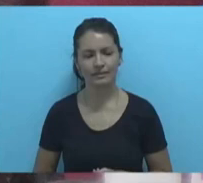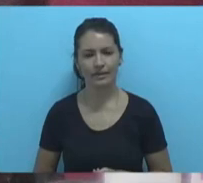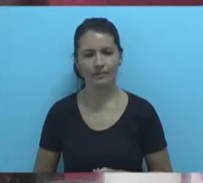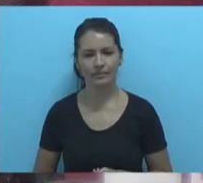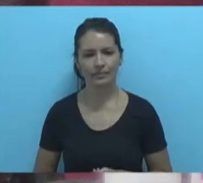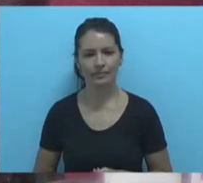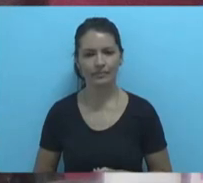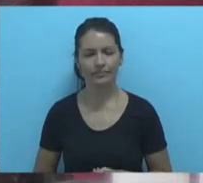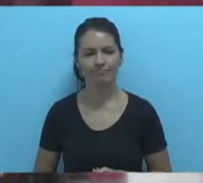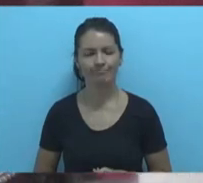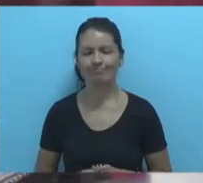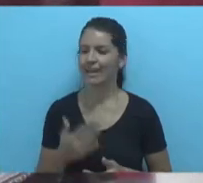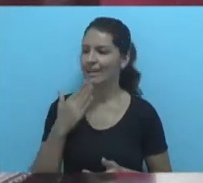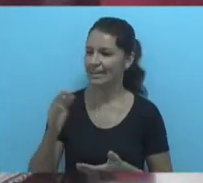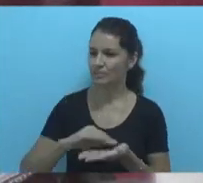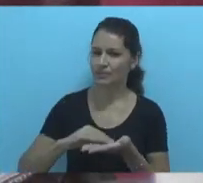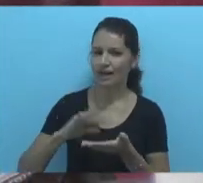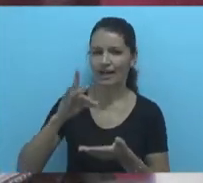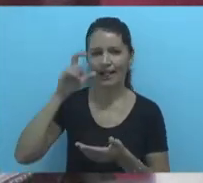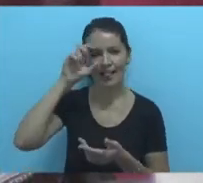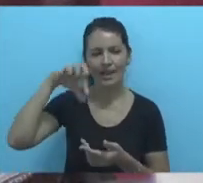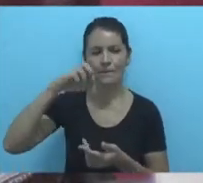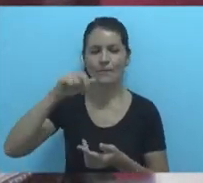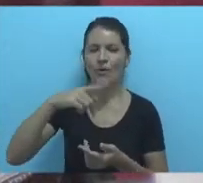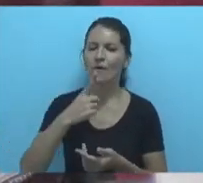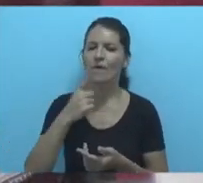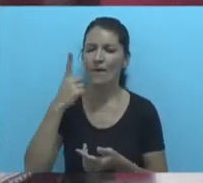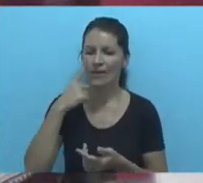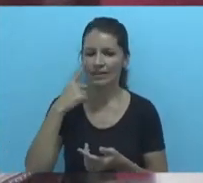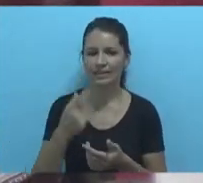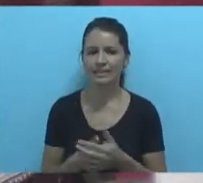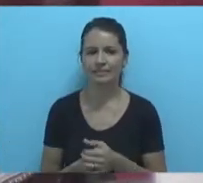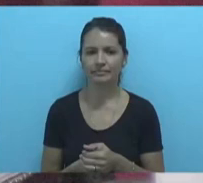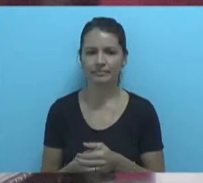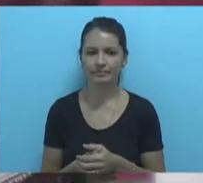respecto al reconocimiento de cómo surgió esta ley.